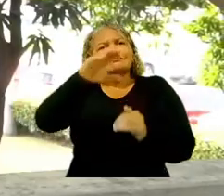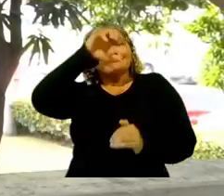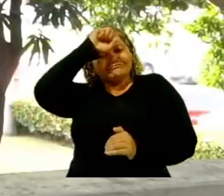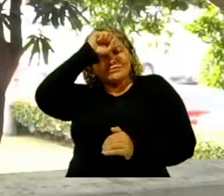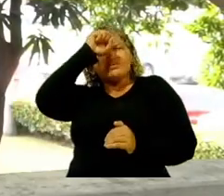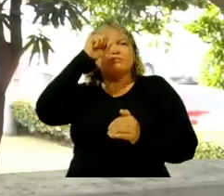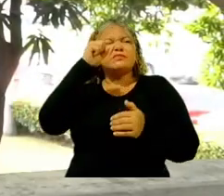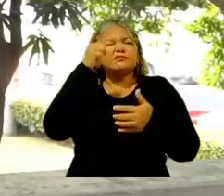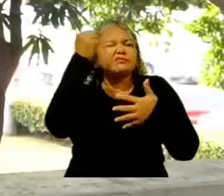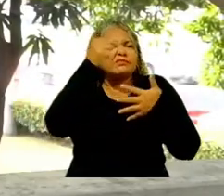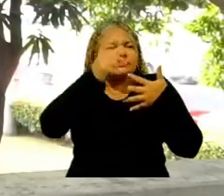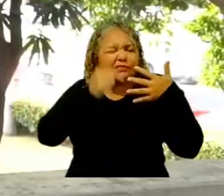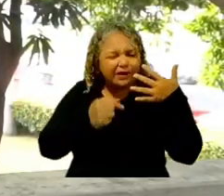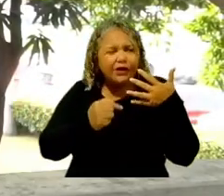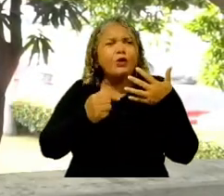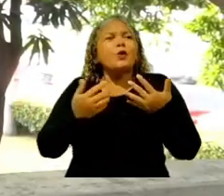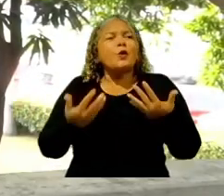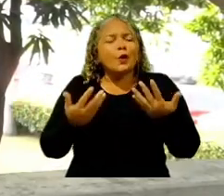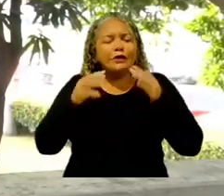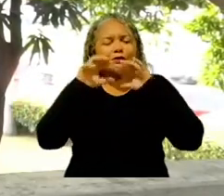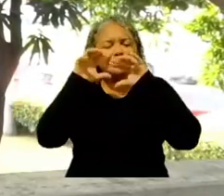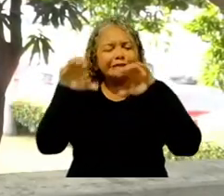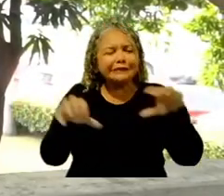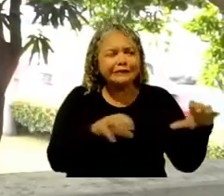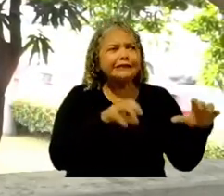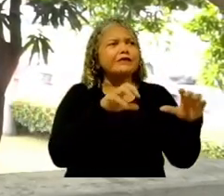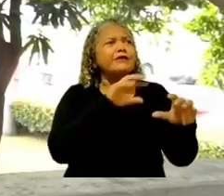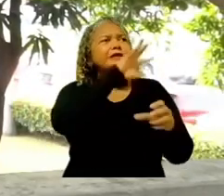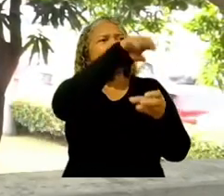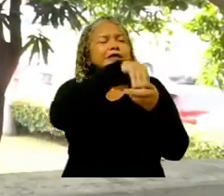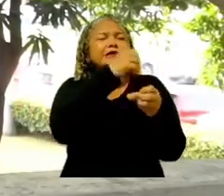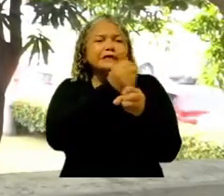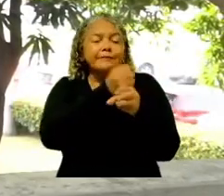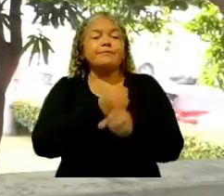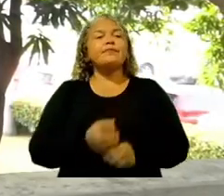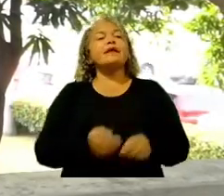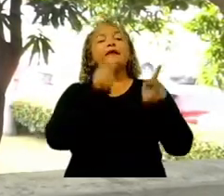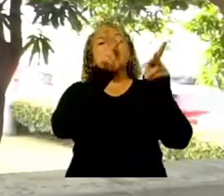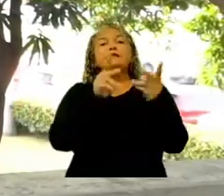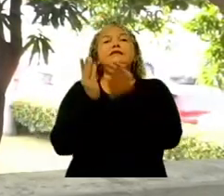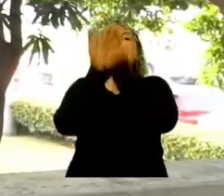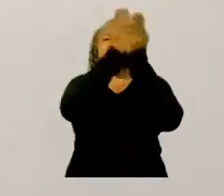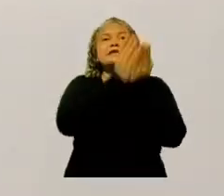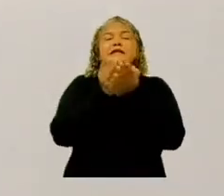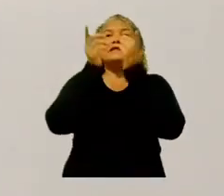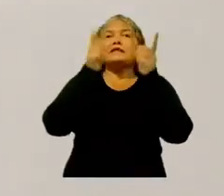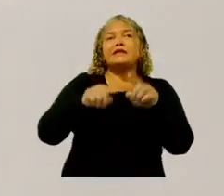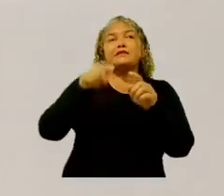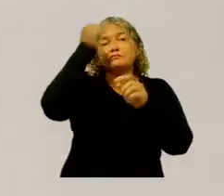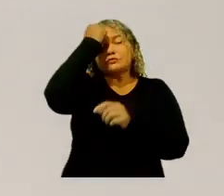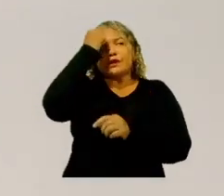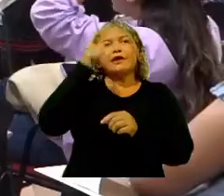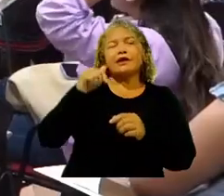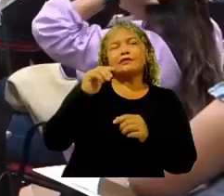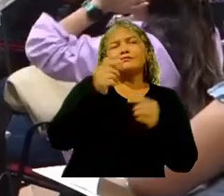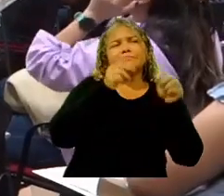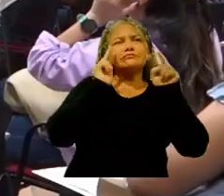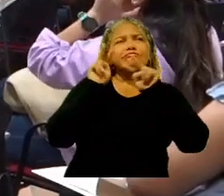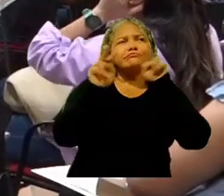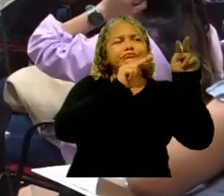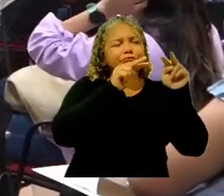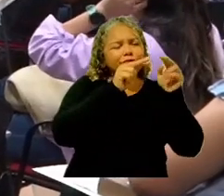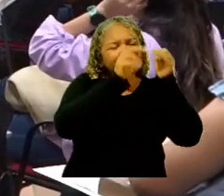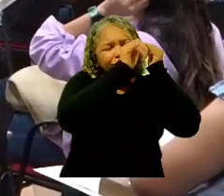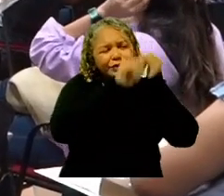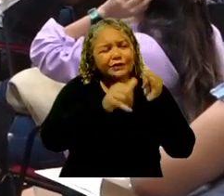son competentes en las necesidades de ese tipo de escenario laboral. Estudiantes y